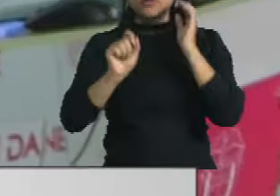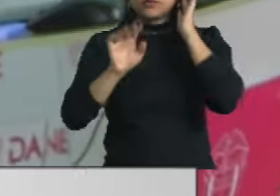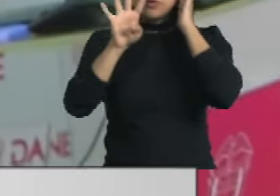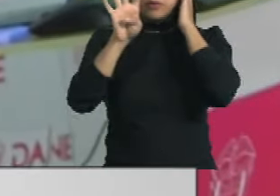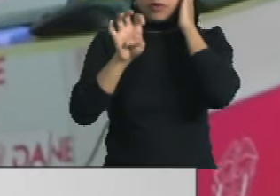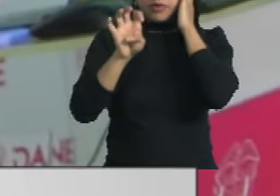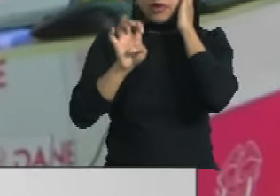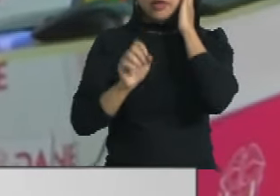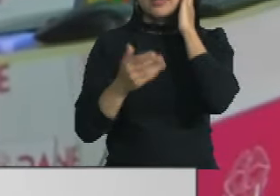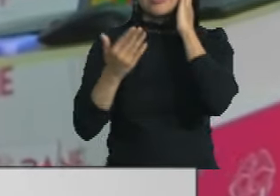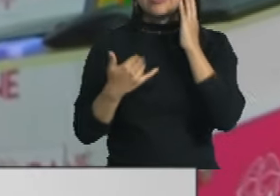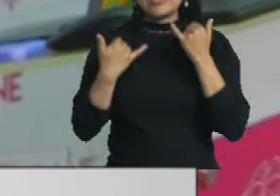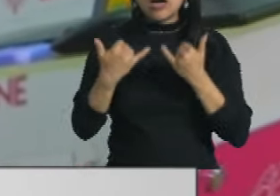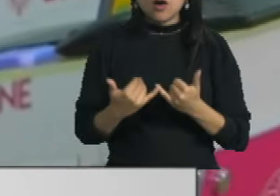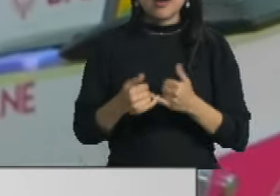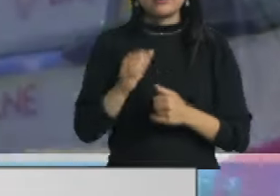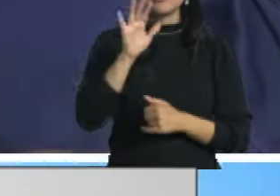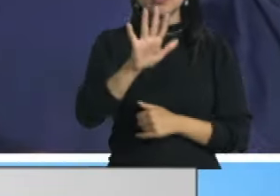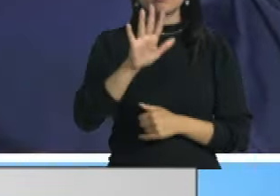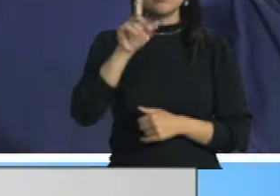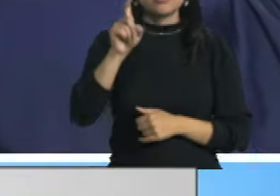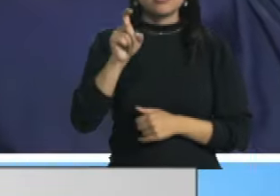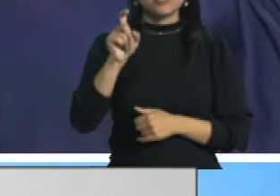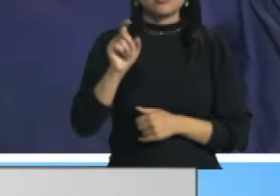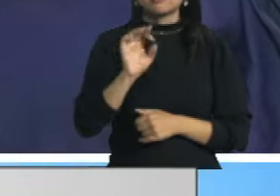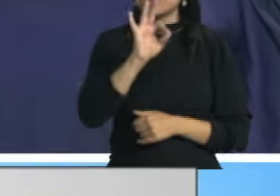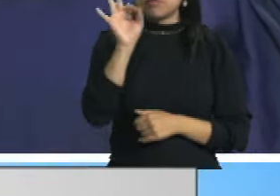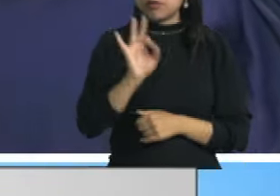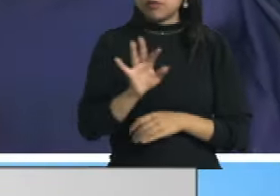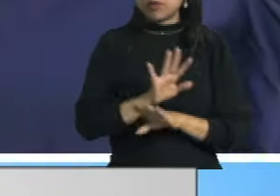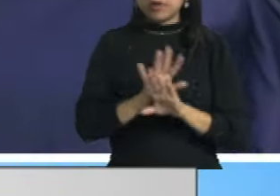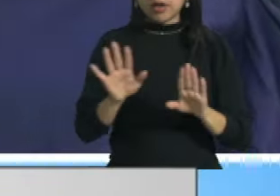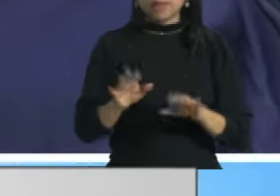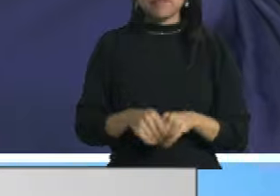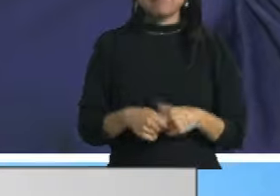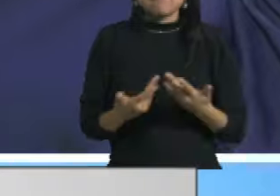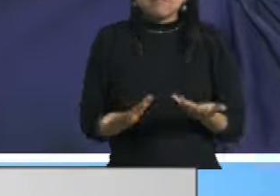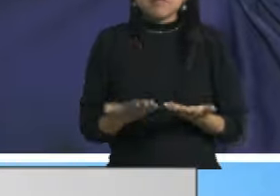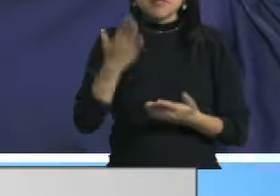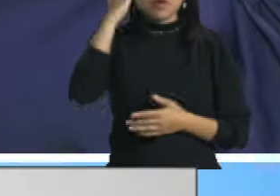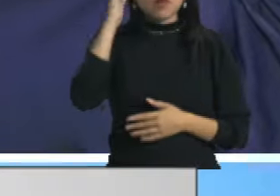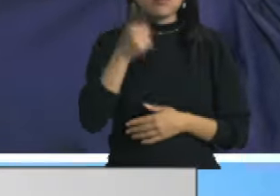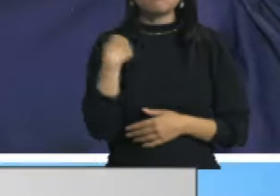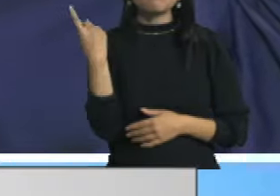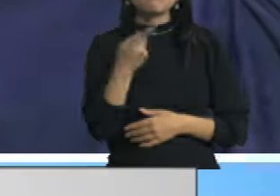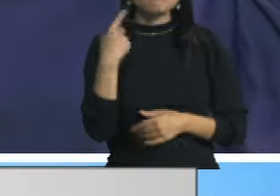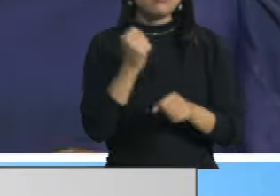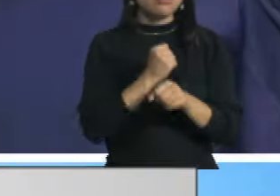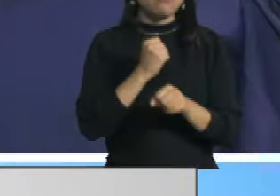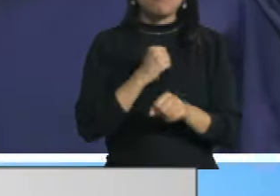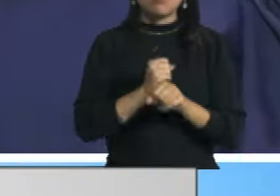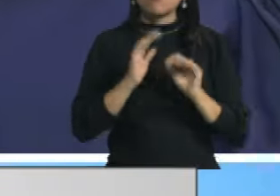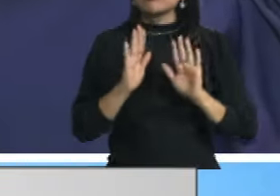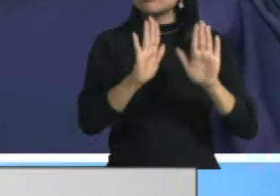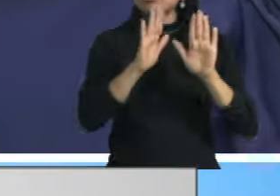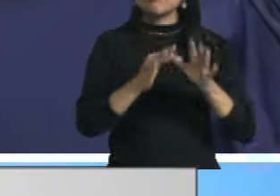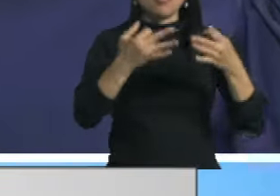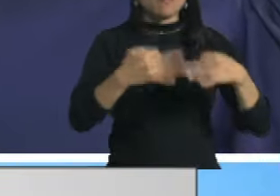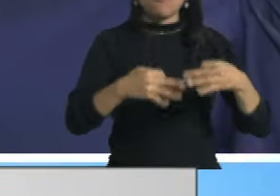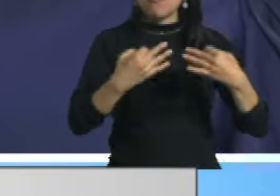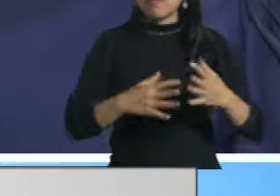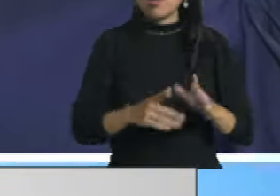año 56% cerrado. Sabemos que pues este es un problema estructural del mercado laboral colombiano y con una incidencia